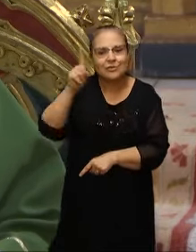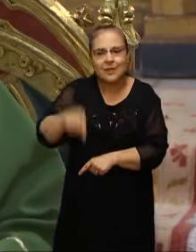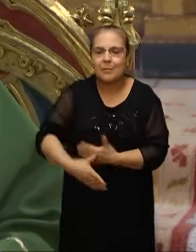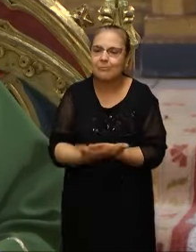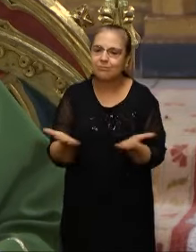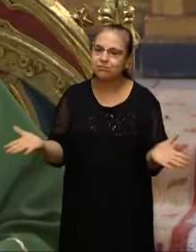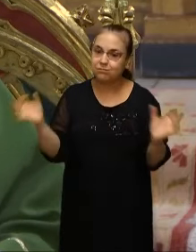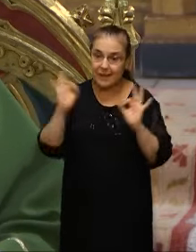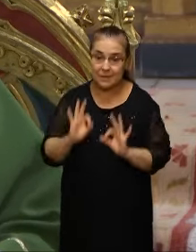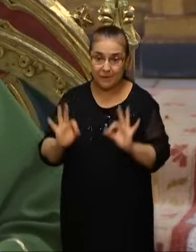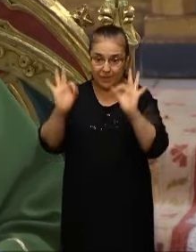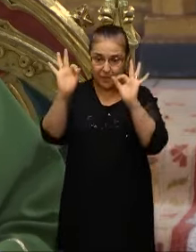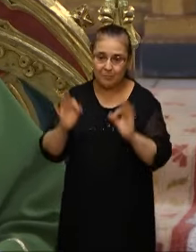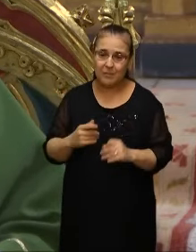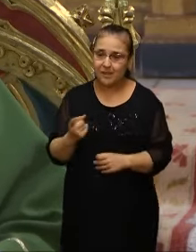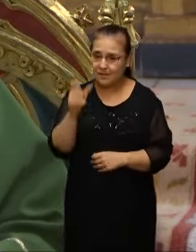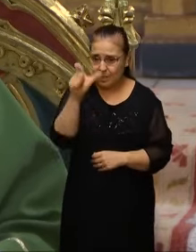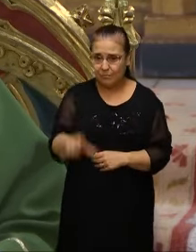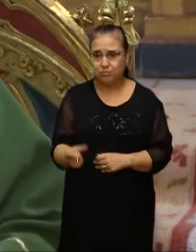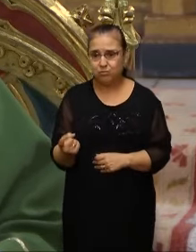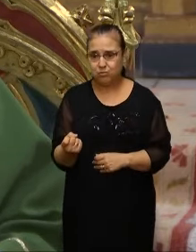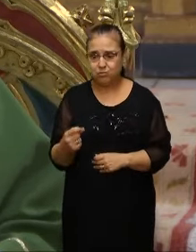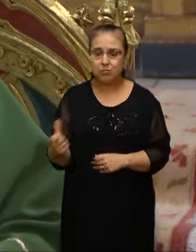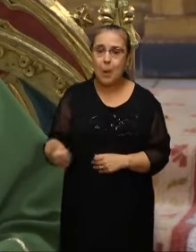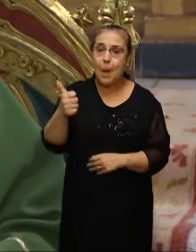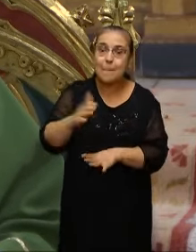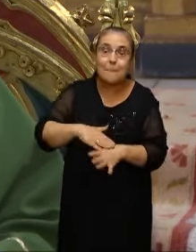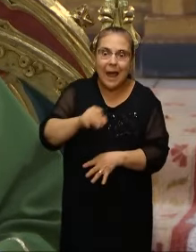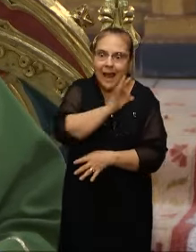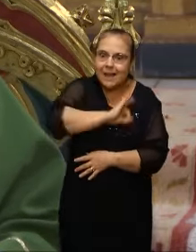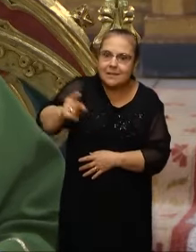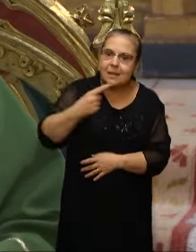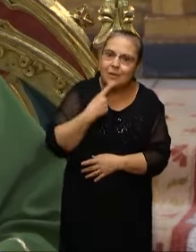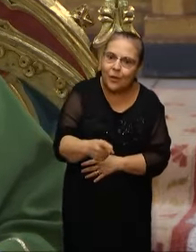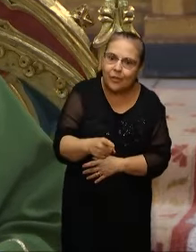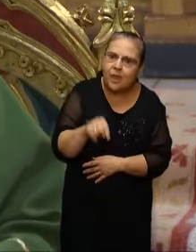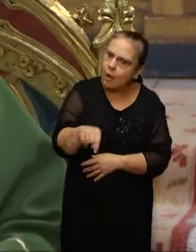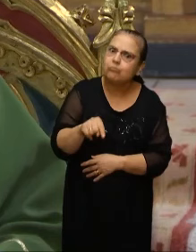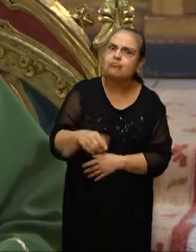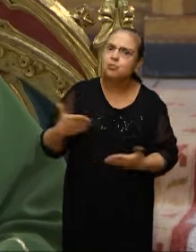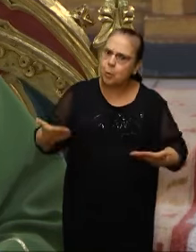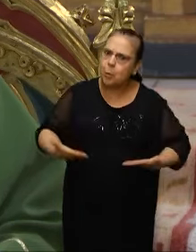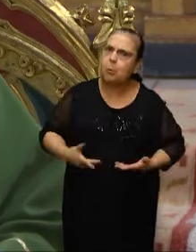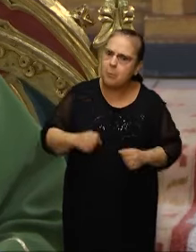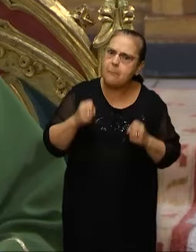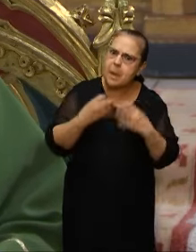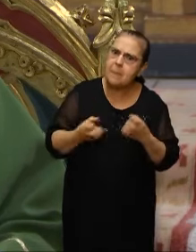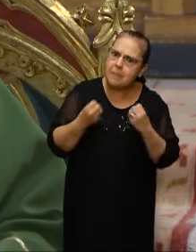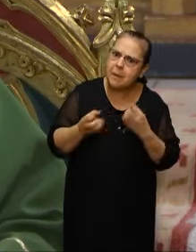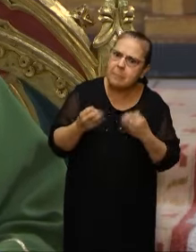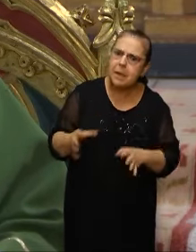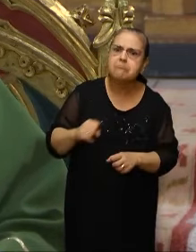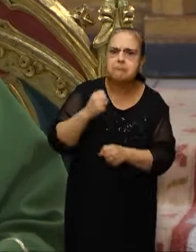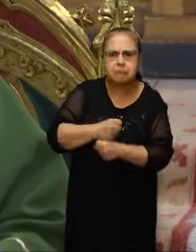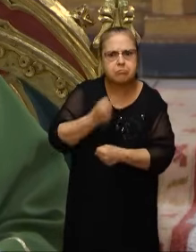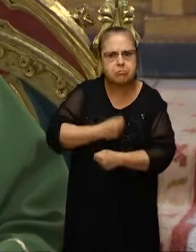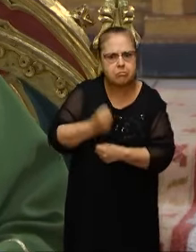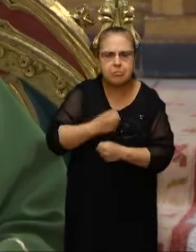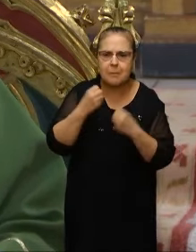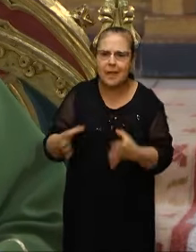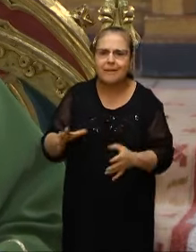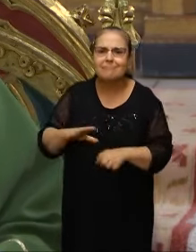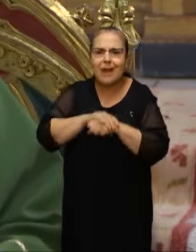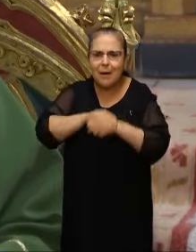demás especialmente hacia los más necesitados para que el señor diga eres un empleado bueno y fiel que eres hijo amigo y